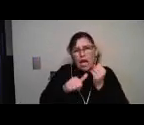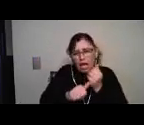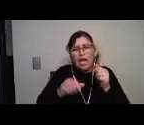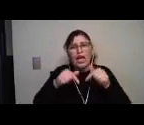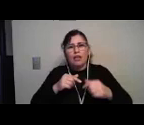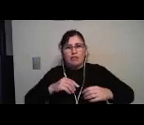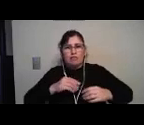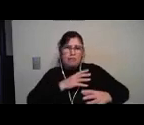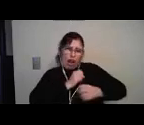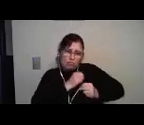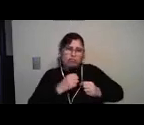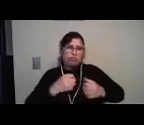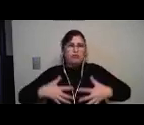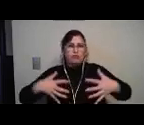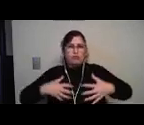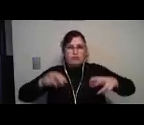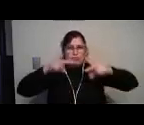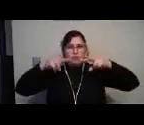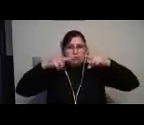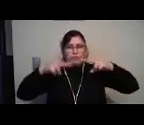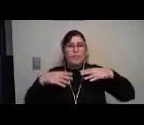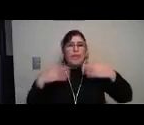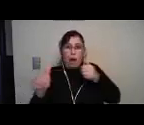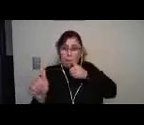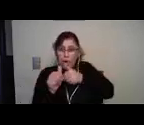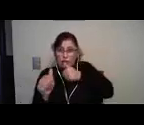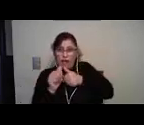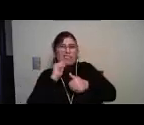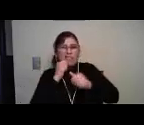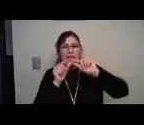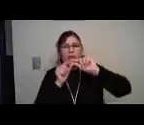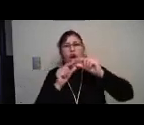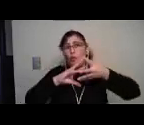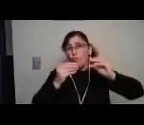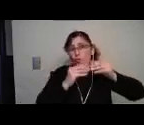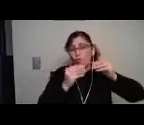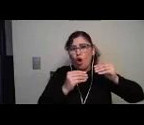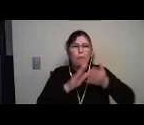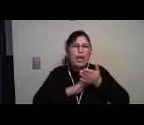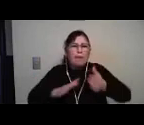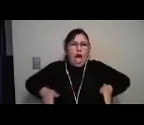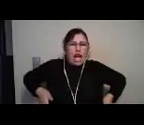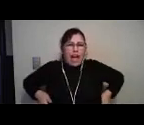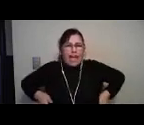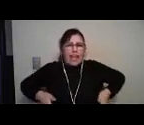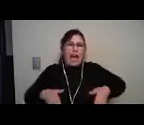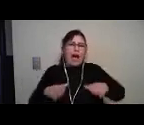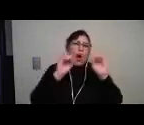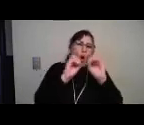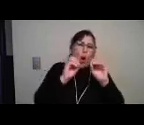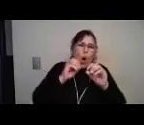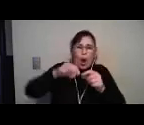ya. Y las proximales cuando afectan a los músculos más proximales de la cadera, muslo, nalga, más bien